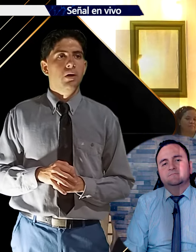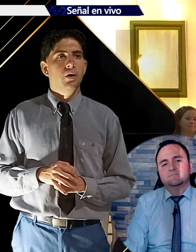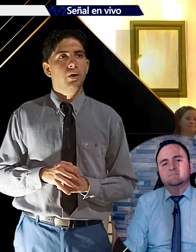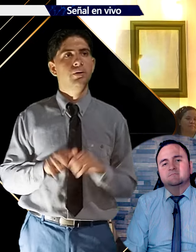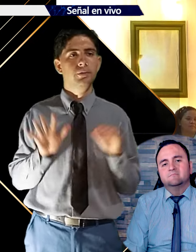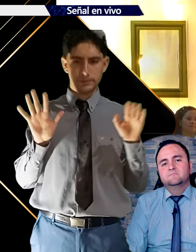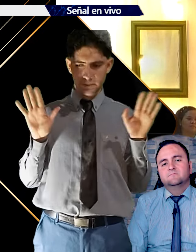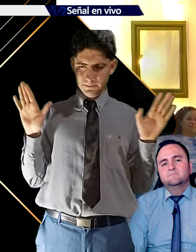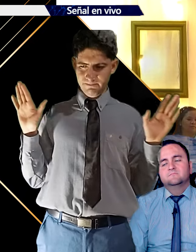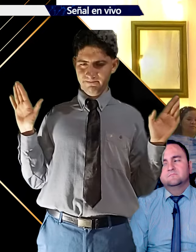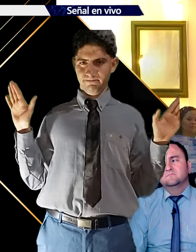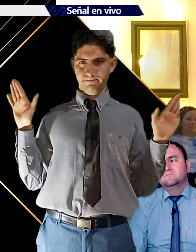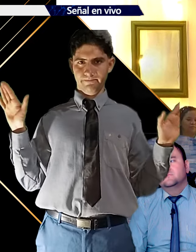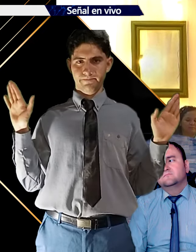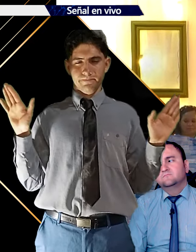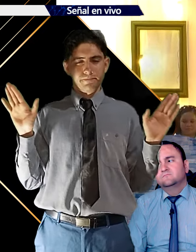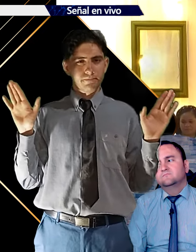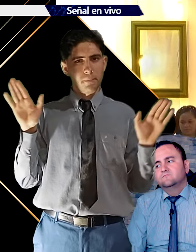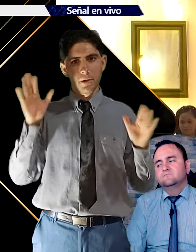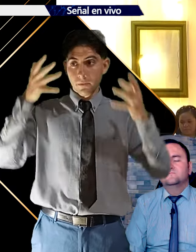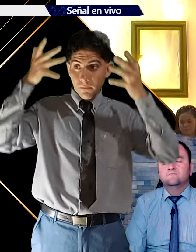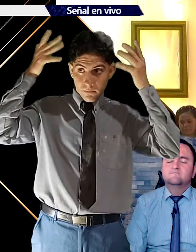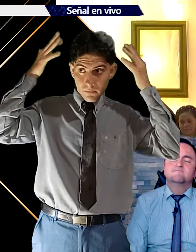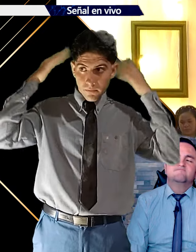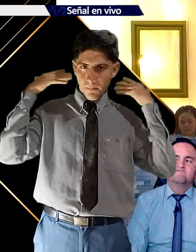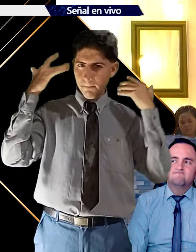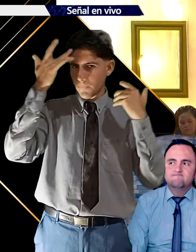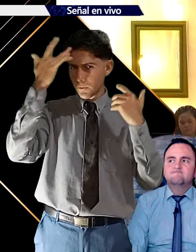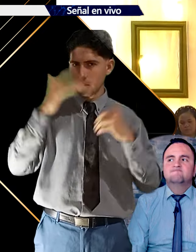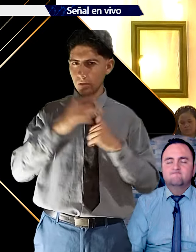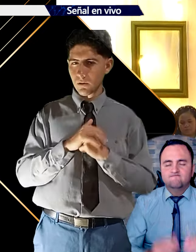le dicen a Sansón melena.